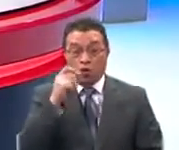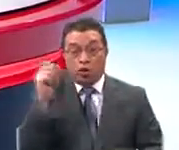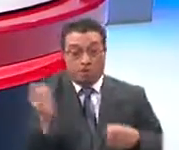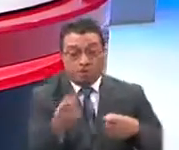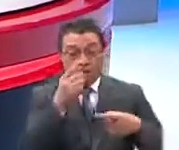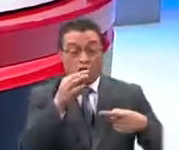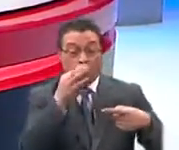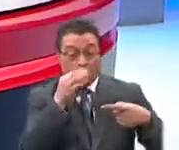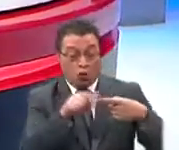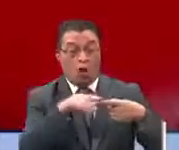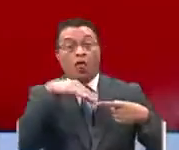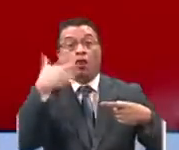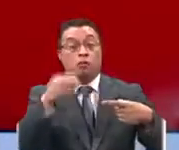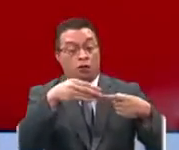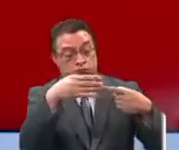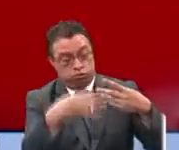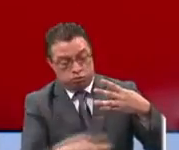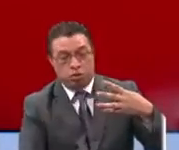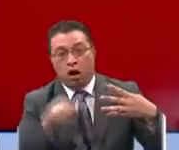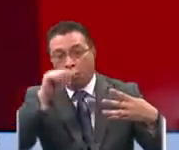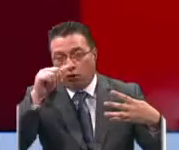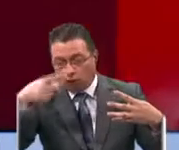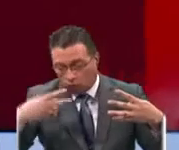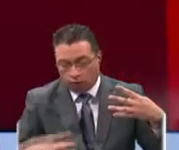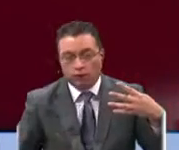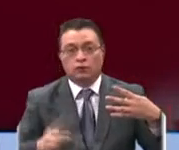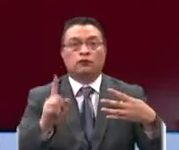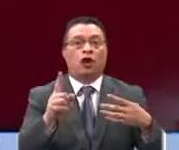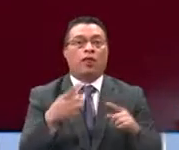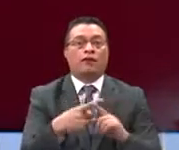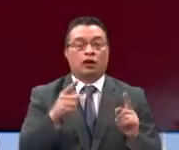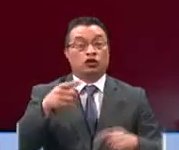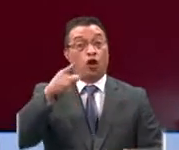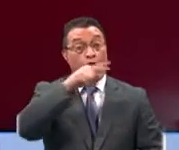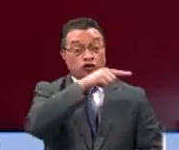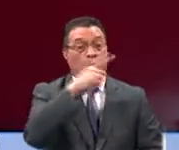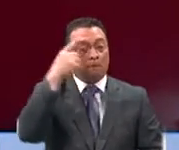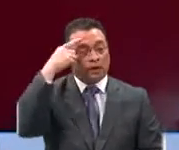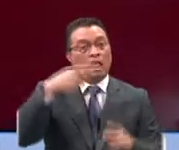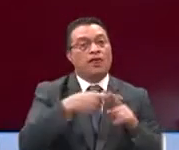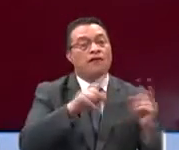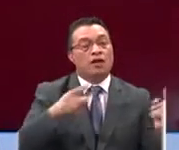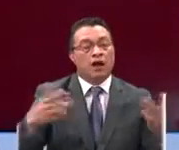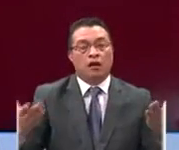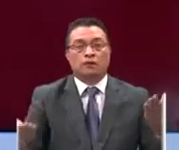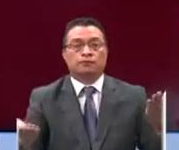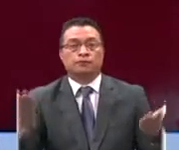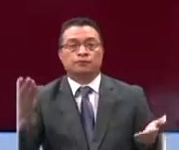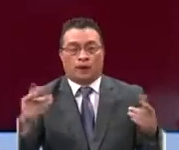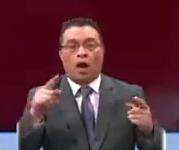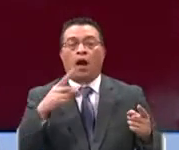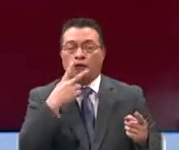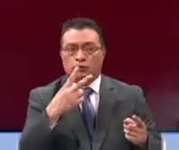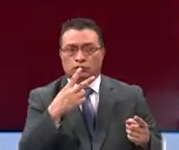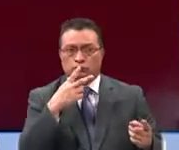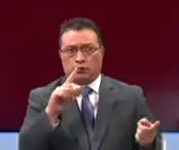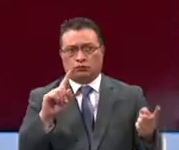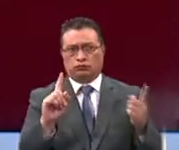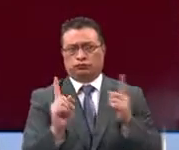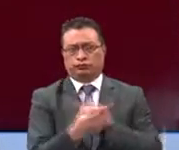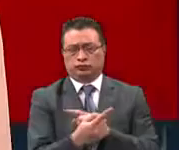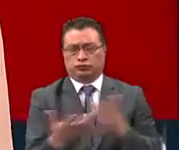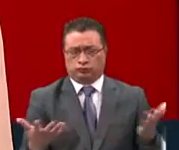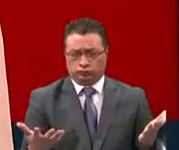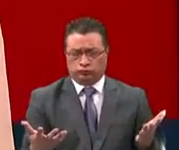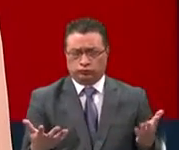de entrada necesariamente para otras drogas, a diferencia, como decíamos, de su antecesor. Por eso hay uno percibe cierto giro, al menos desde el punto de vista del